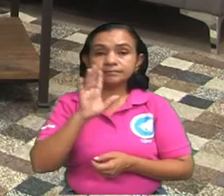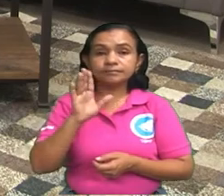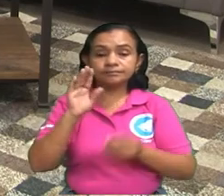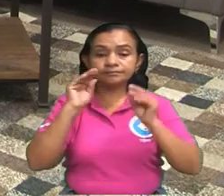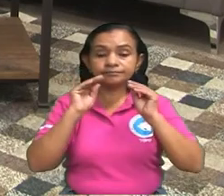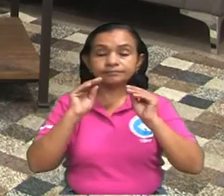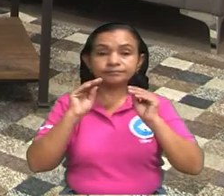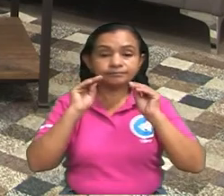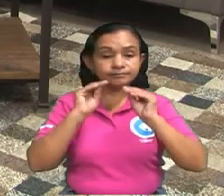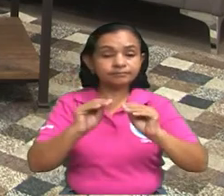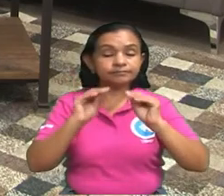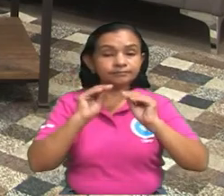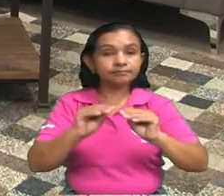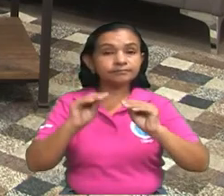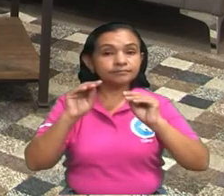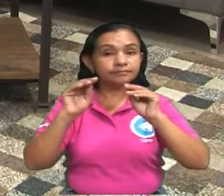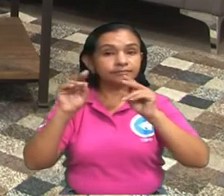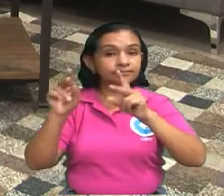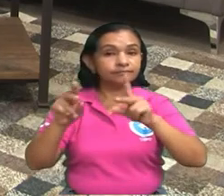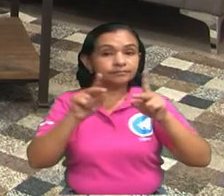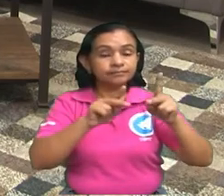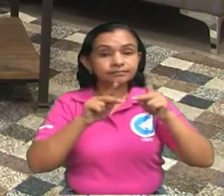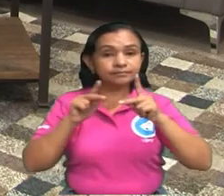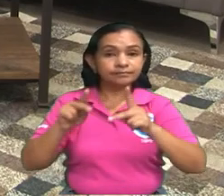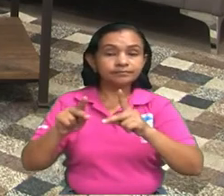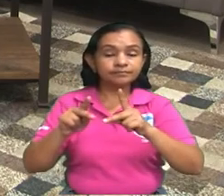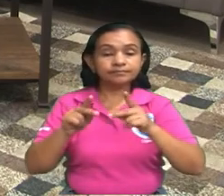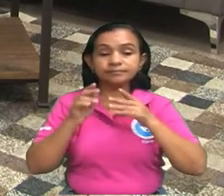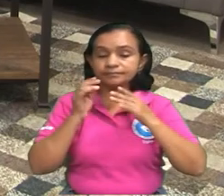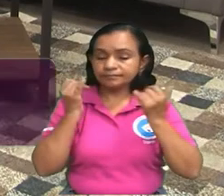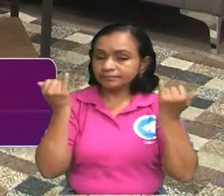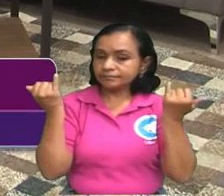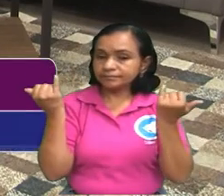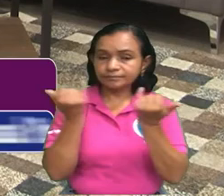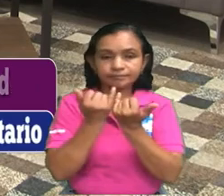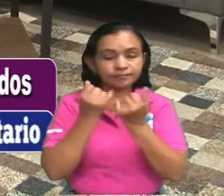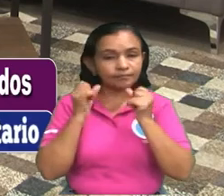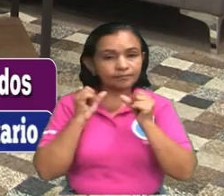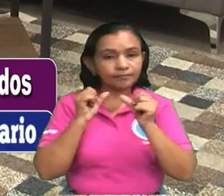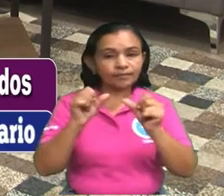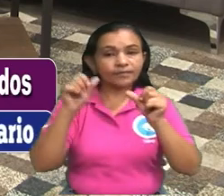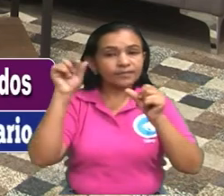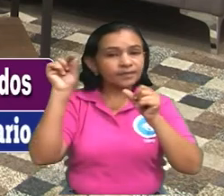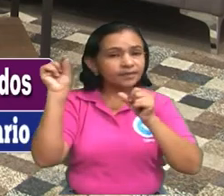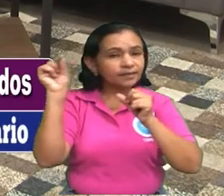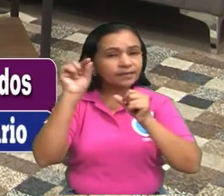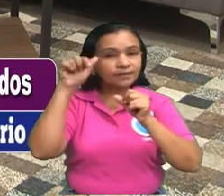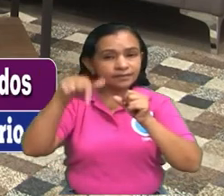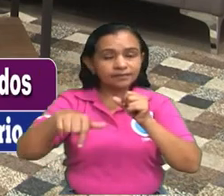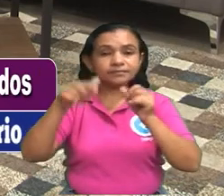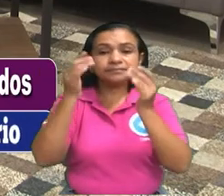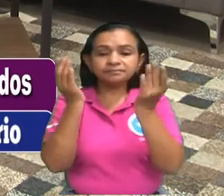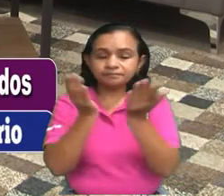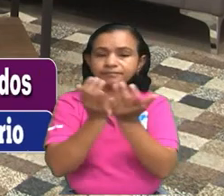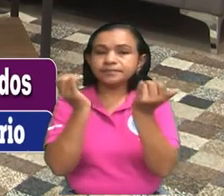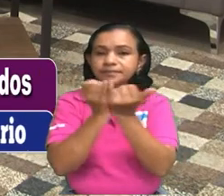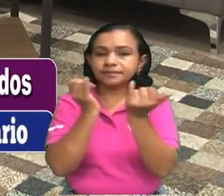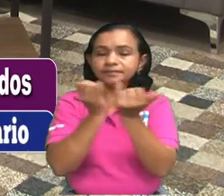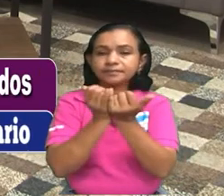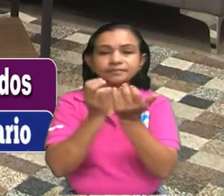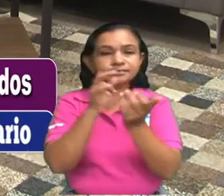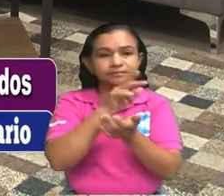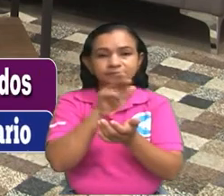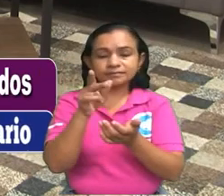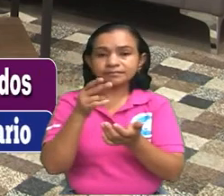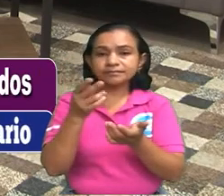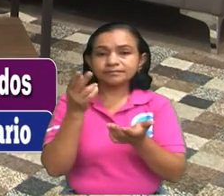pedagógicamente hablando formativos y son vigentes en este momento de la historia. O sea,